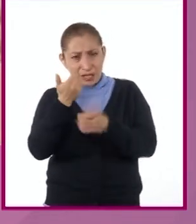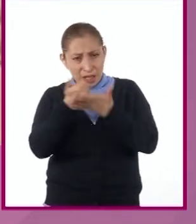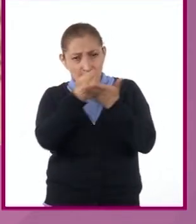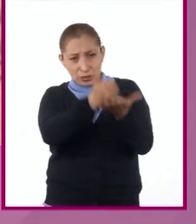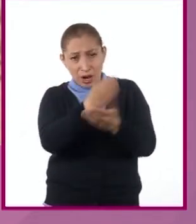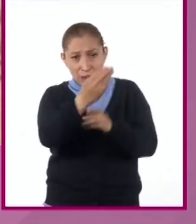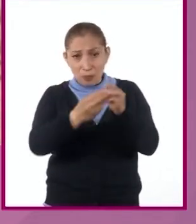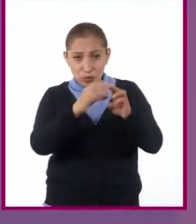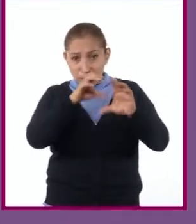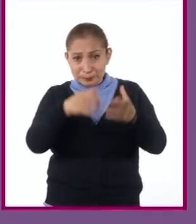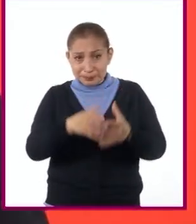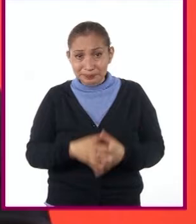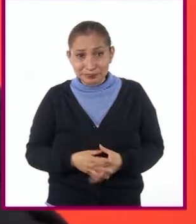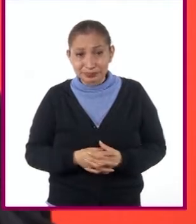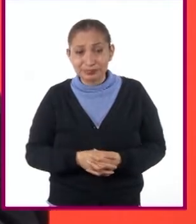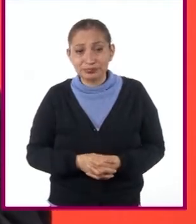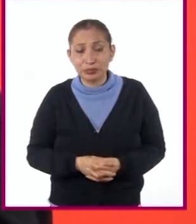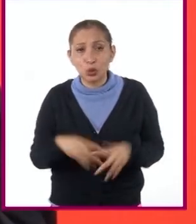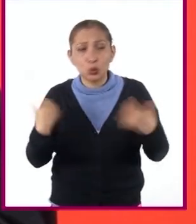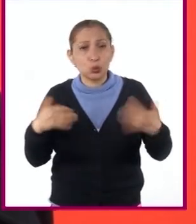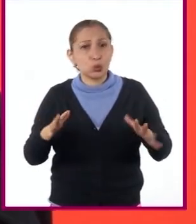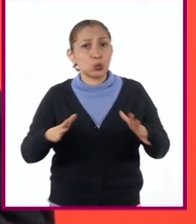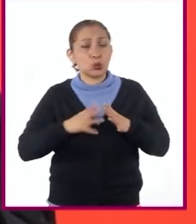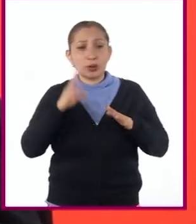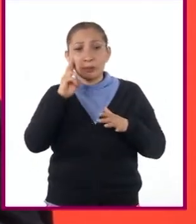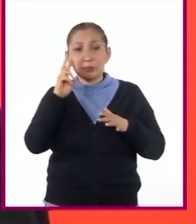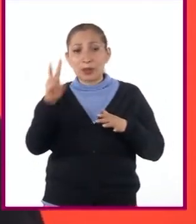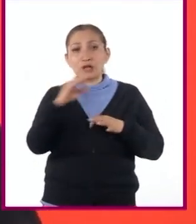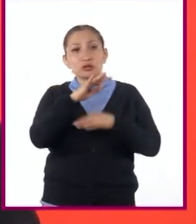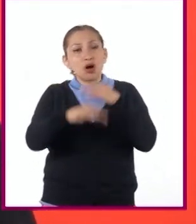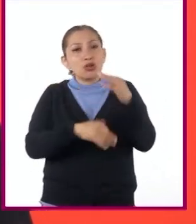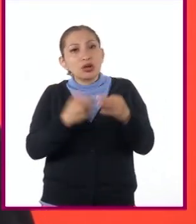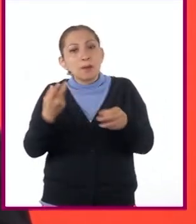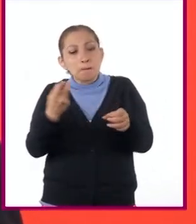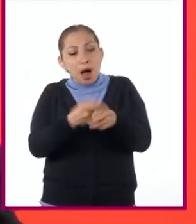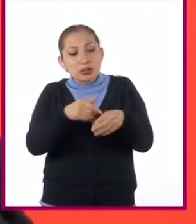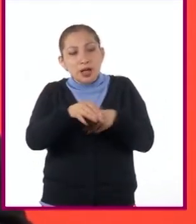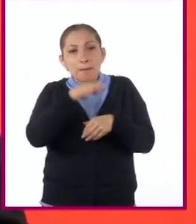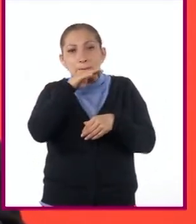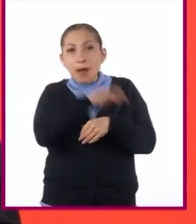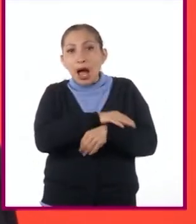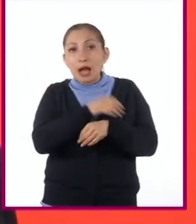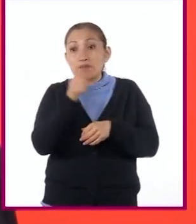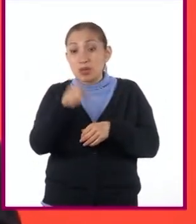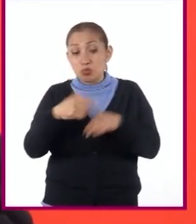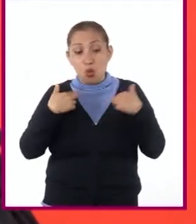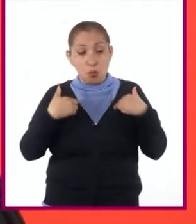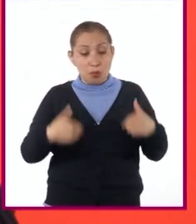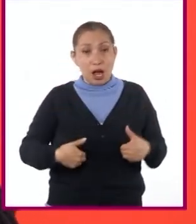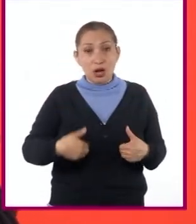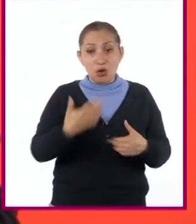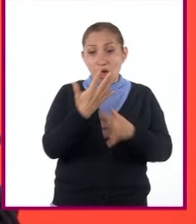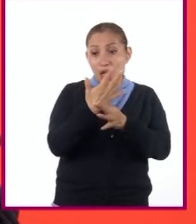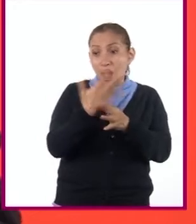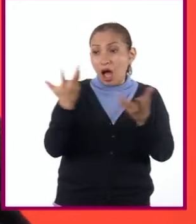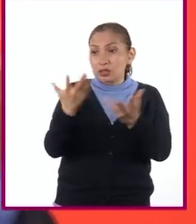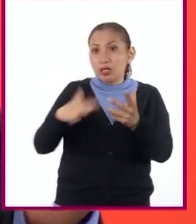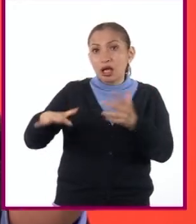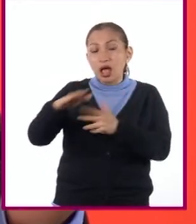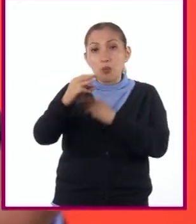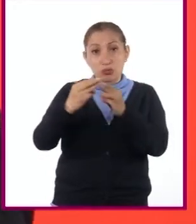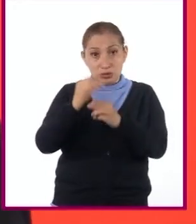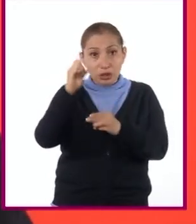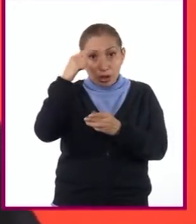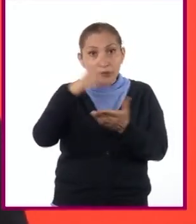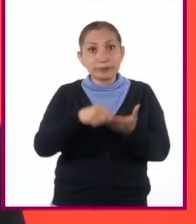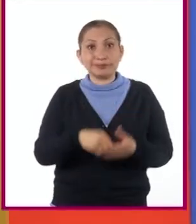por nuestro planeta? Impresionante ver todas las consecuencias que tiene la dinámica humana sobre nuestro planeta, ¿no lo